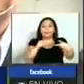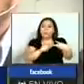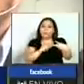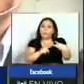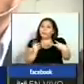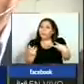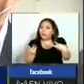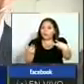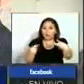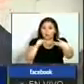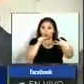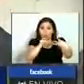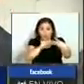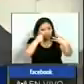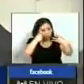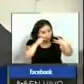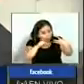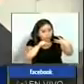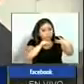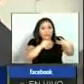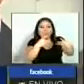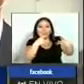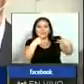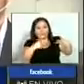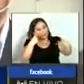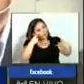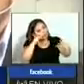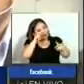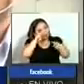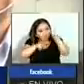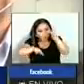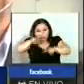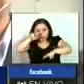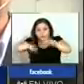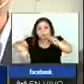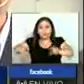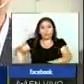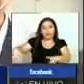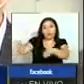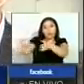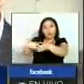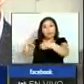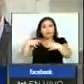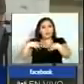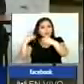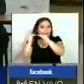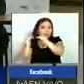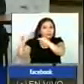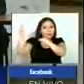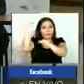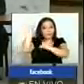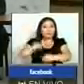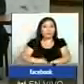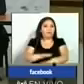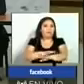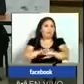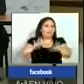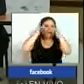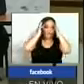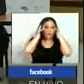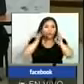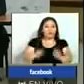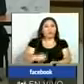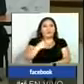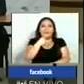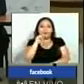el seguimiento y la supervisión que realiza el Consejo Superior de Salud Pública también. Esta decisión fue anunciada